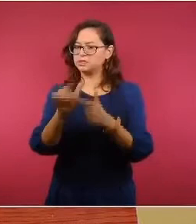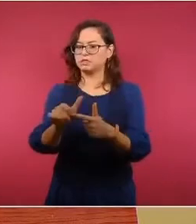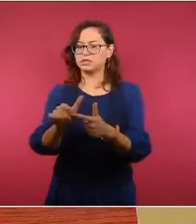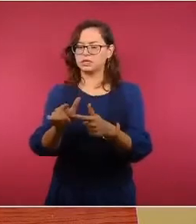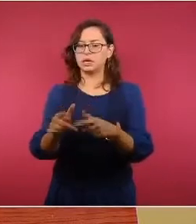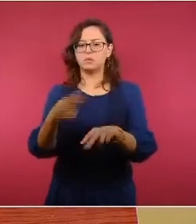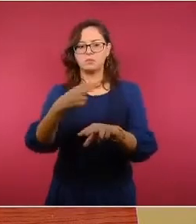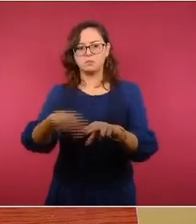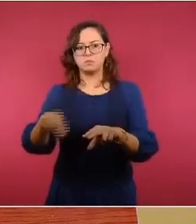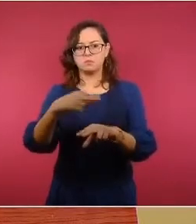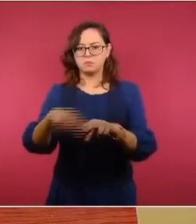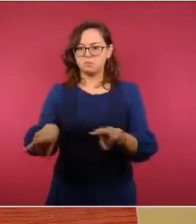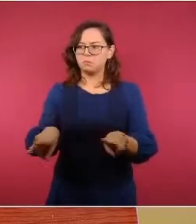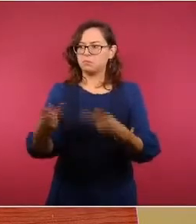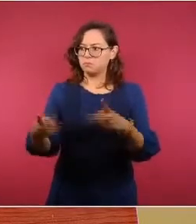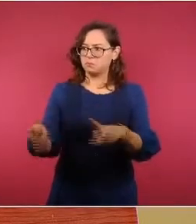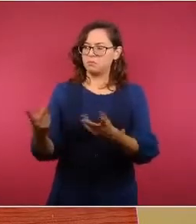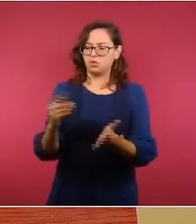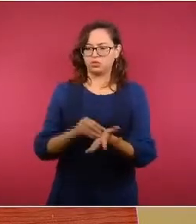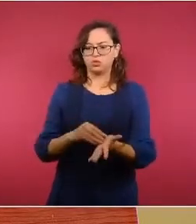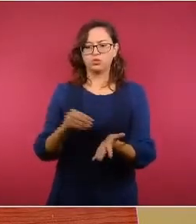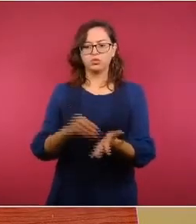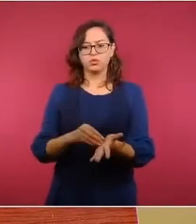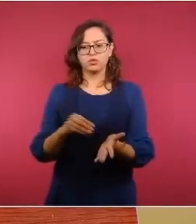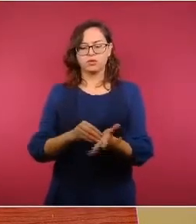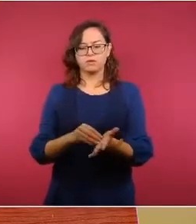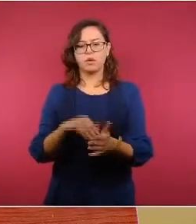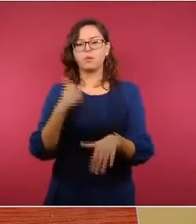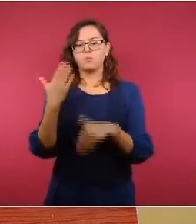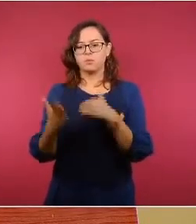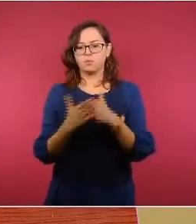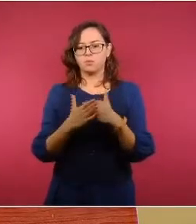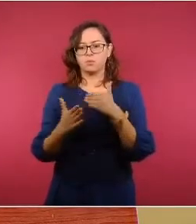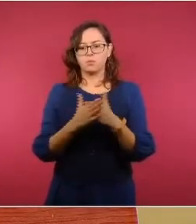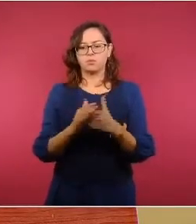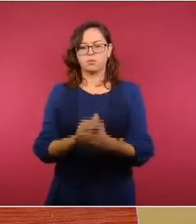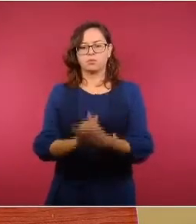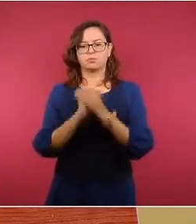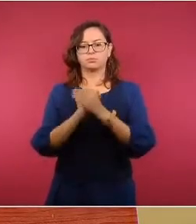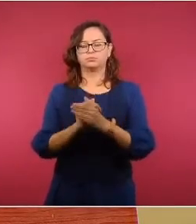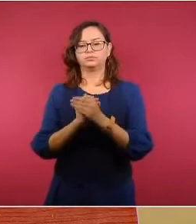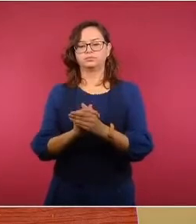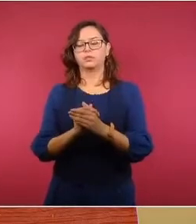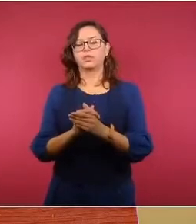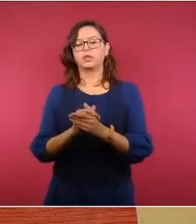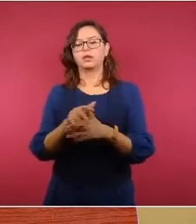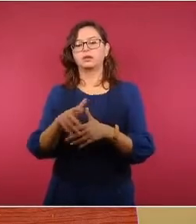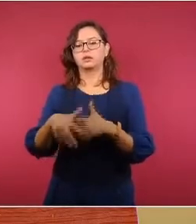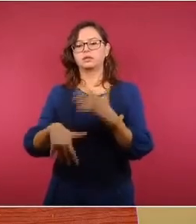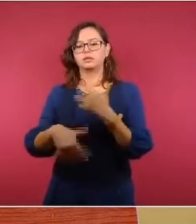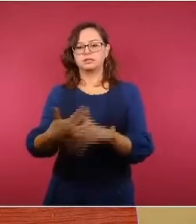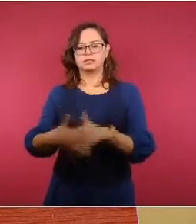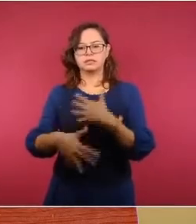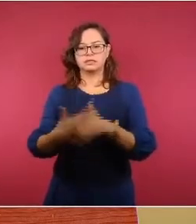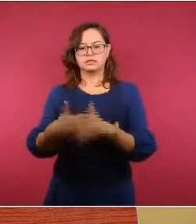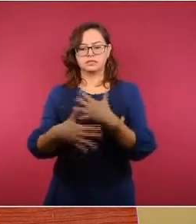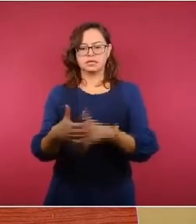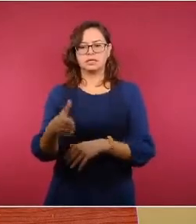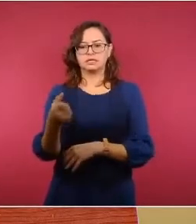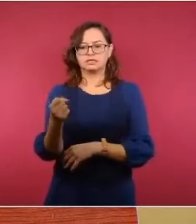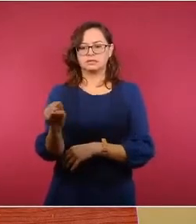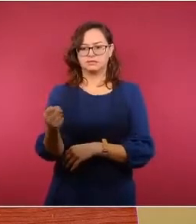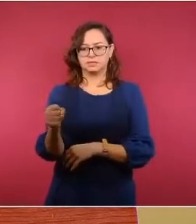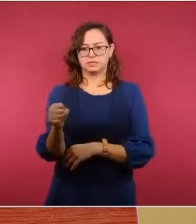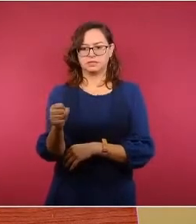la venta de boletos para la rifa del día 15 de